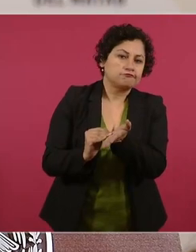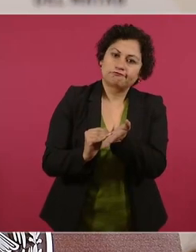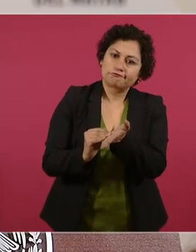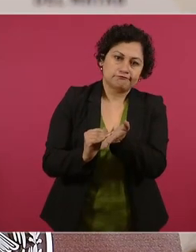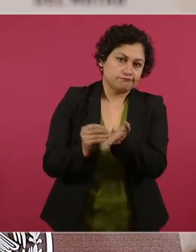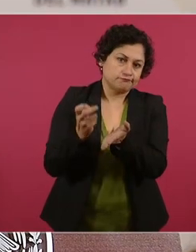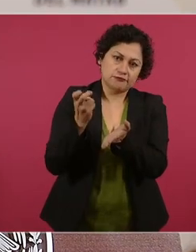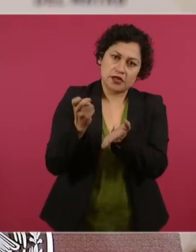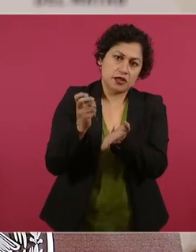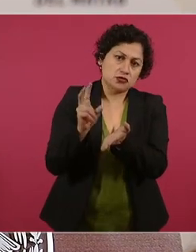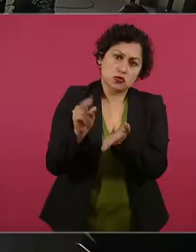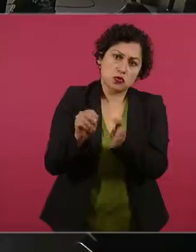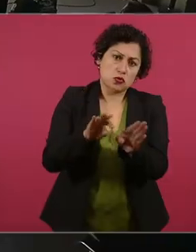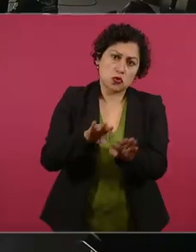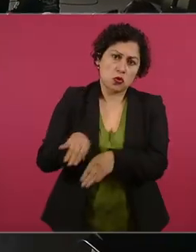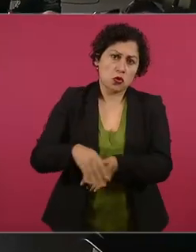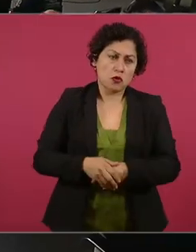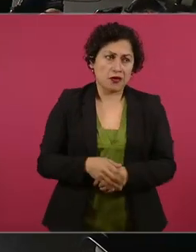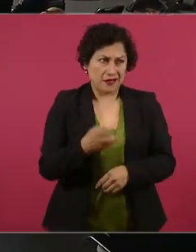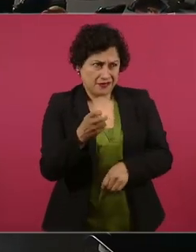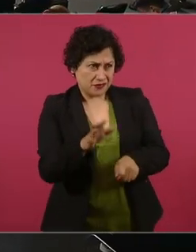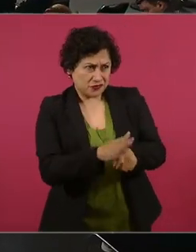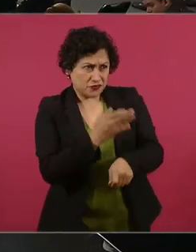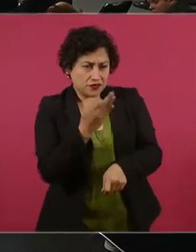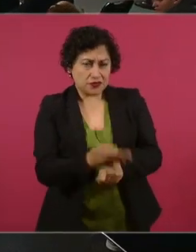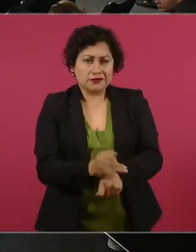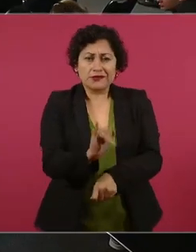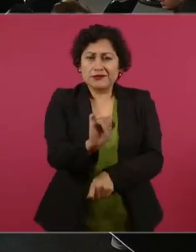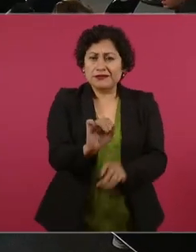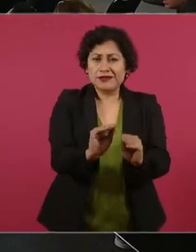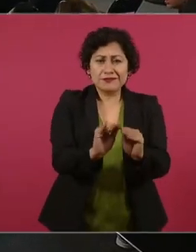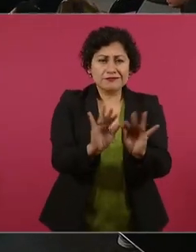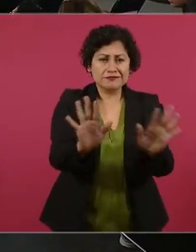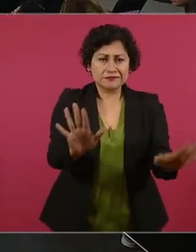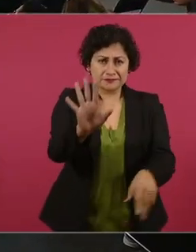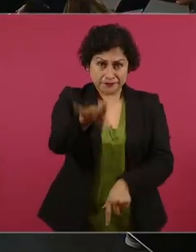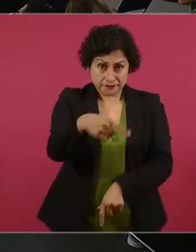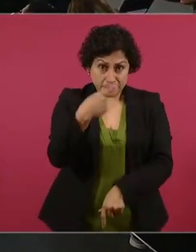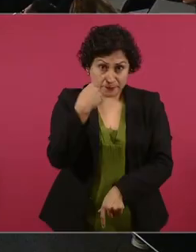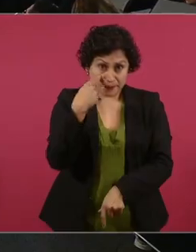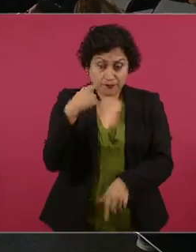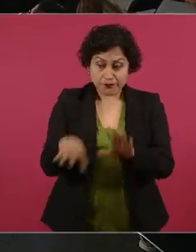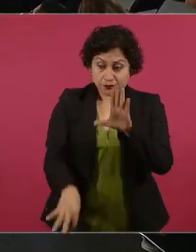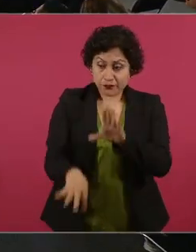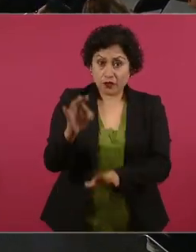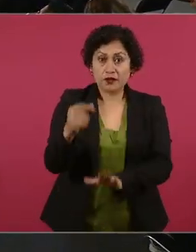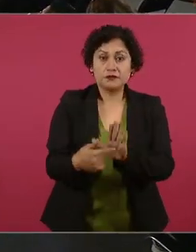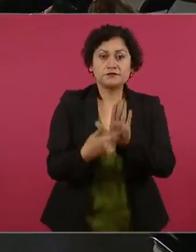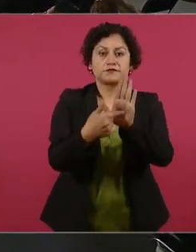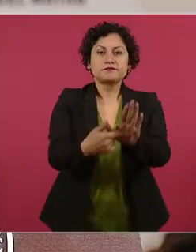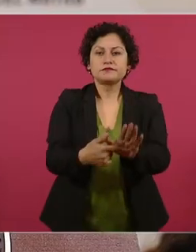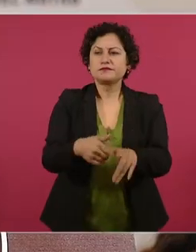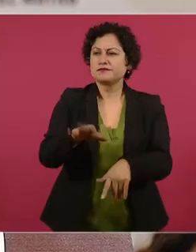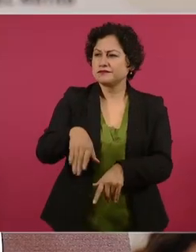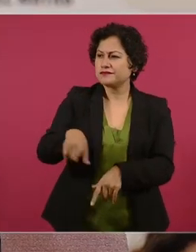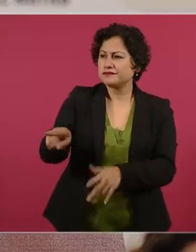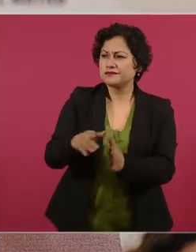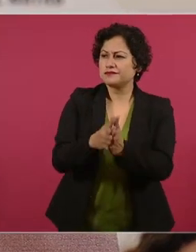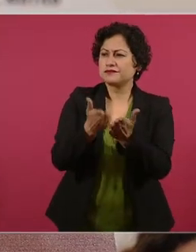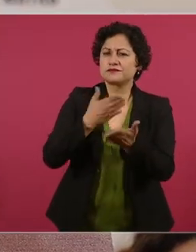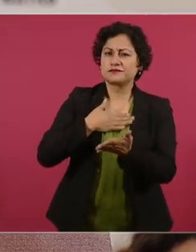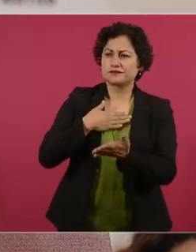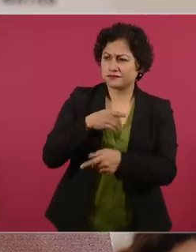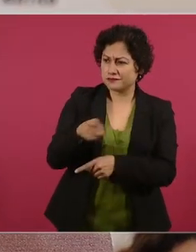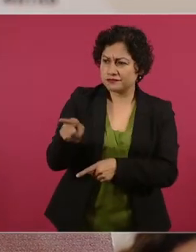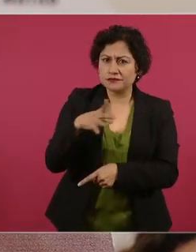¿Con eso es suficiente alcanzar? Claro, ahorita les voy a mostrar. A ver si no está mi libro por ahí.